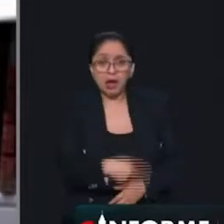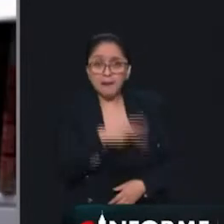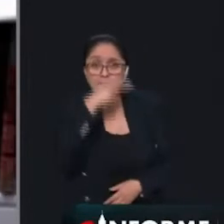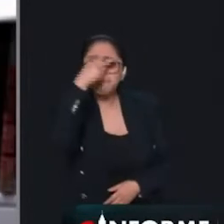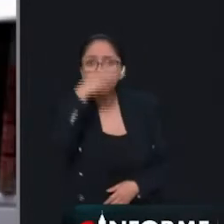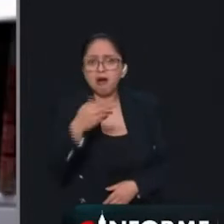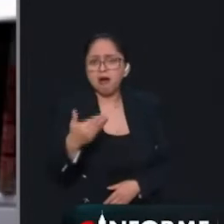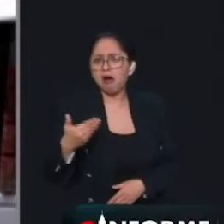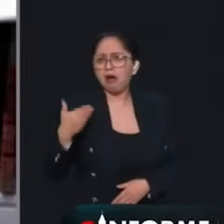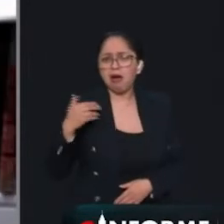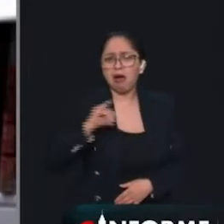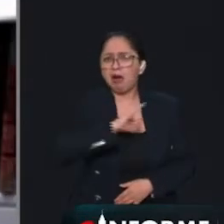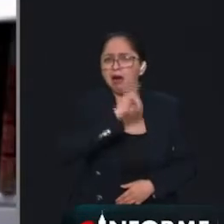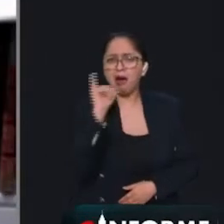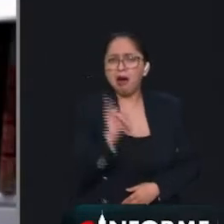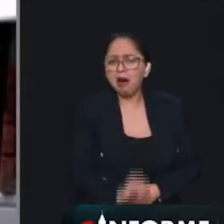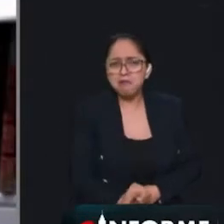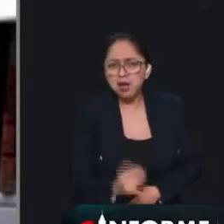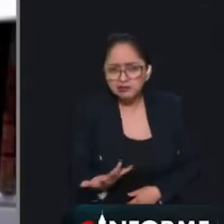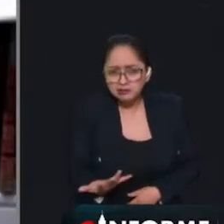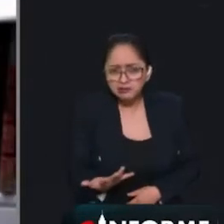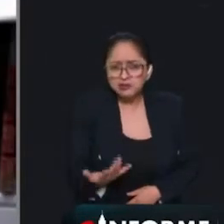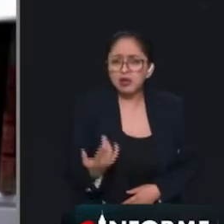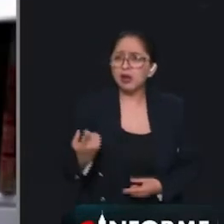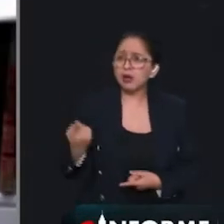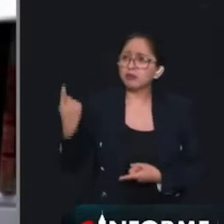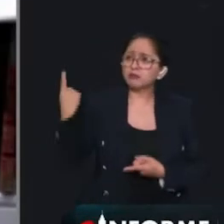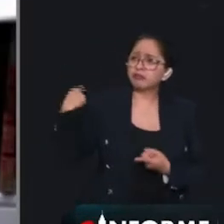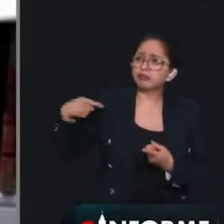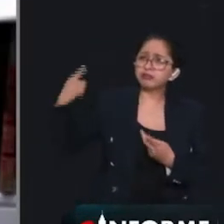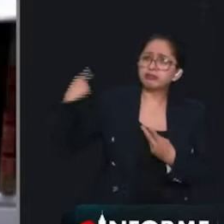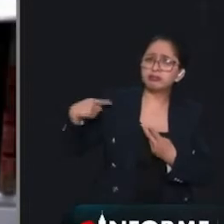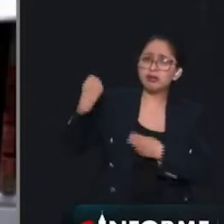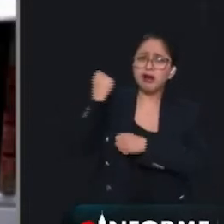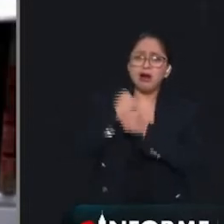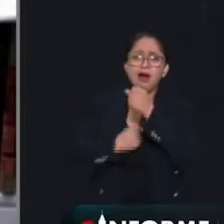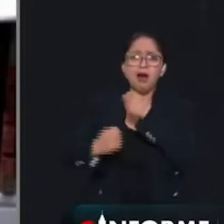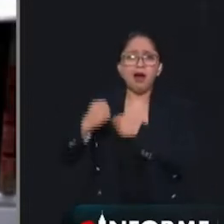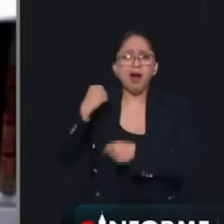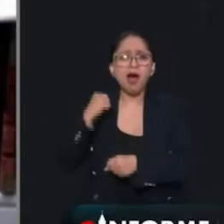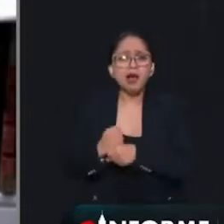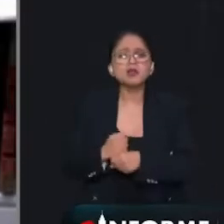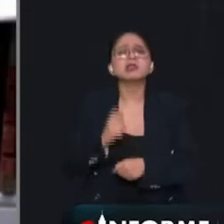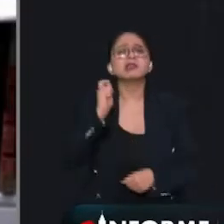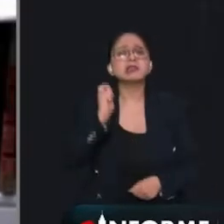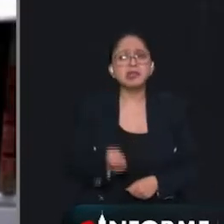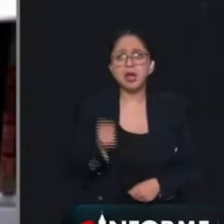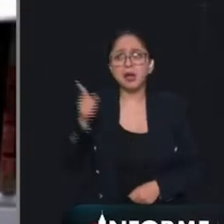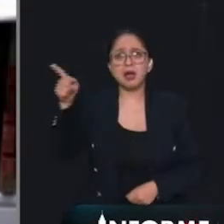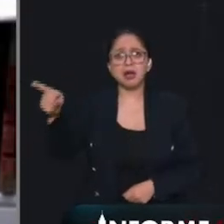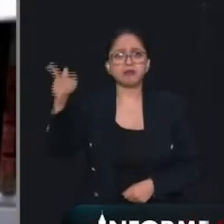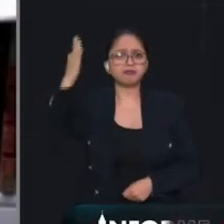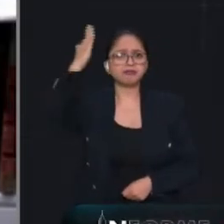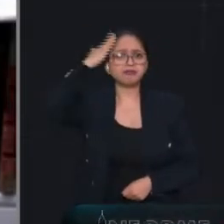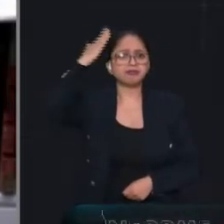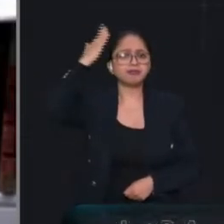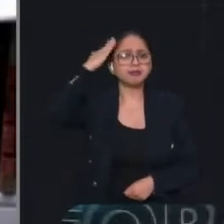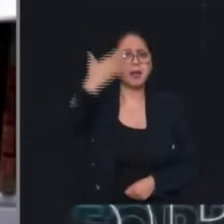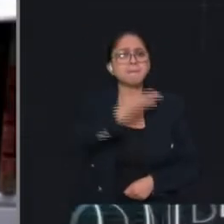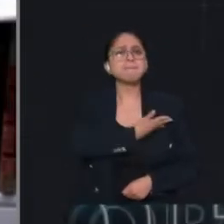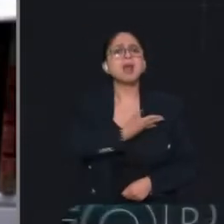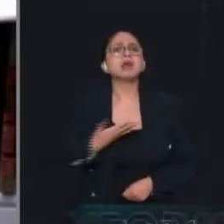de que estamos en un régimen, o hemos estado durante muchos años, en un régimen presidencialista en el